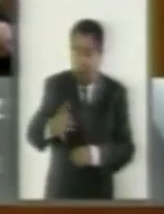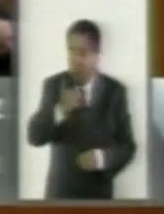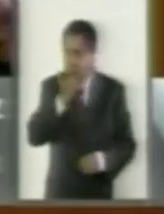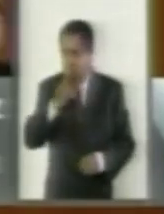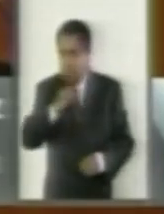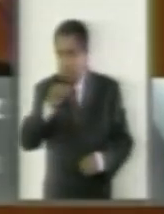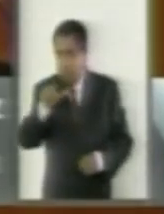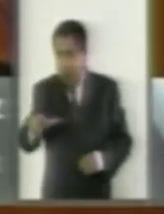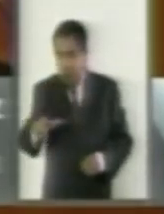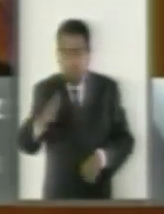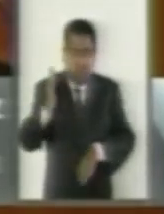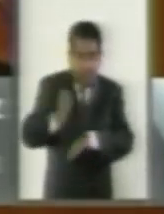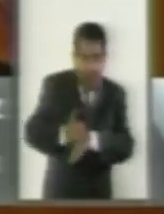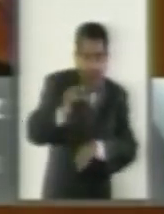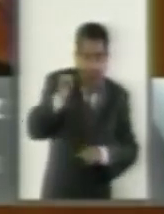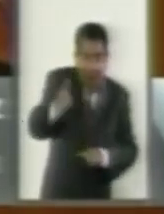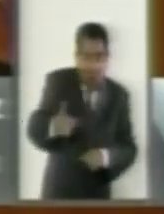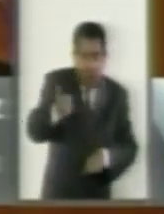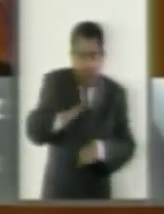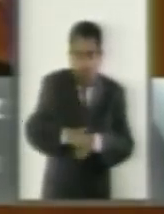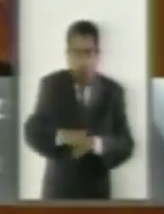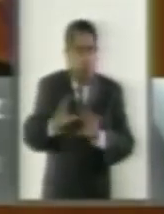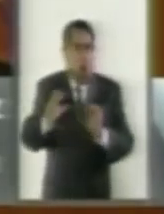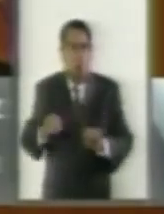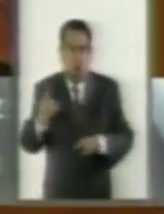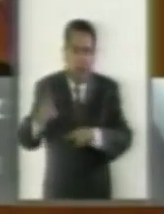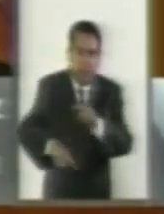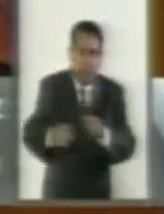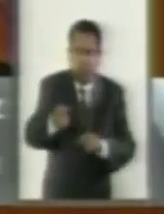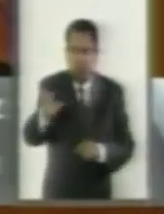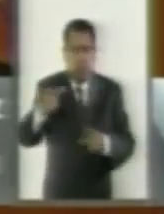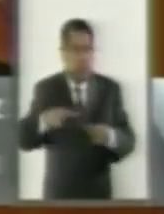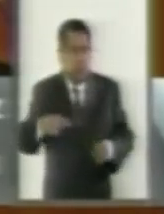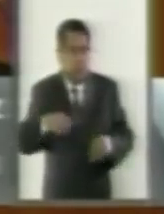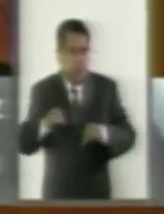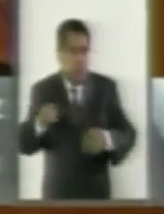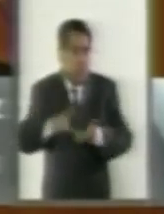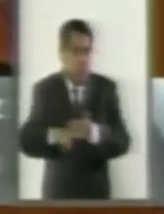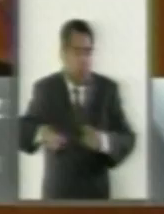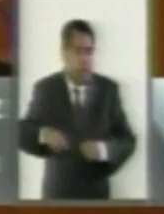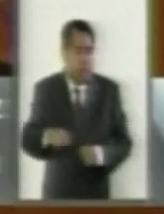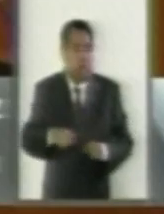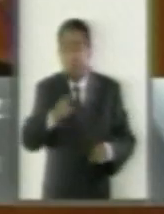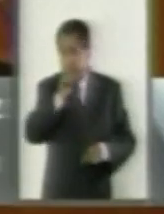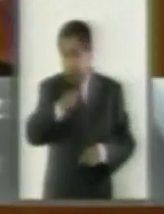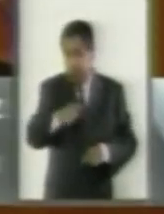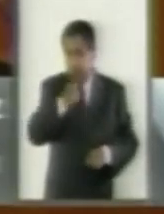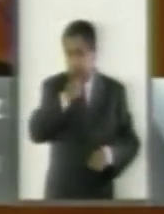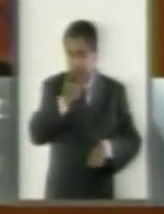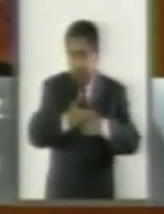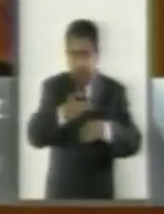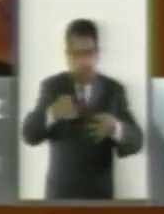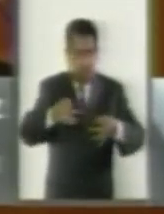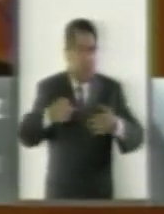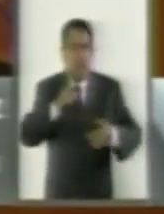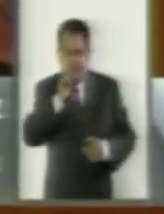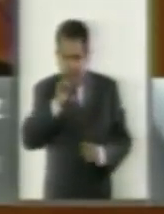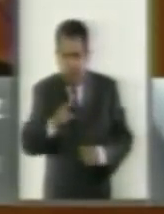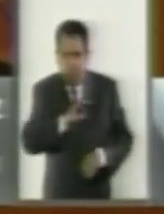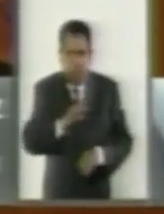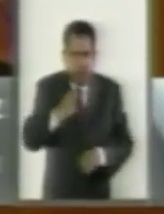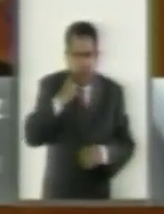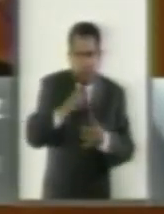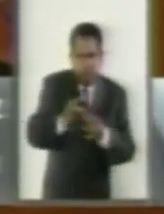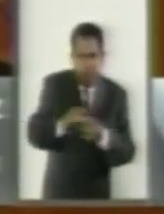que ameriten una sanción de carácter administrativo para los servidores públicos. La Secretaría también podrá sustanciar y presentar